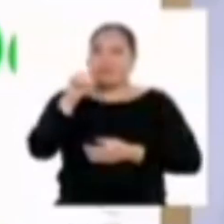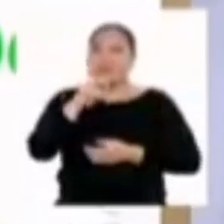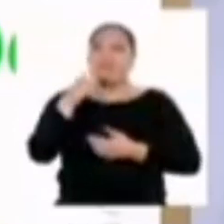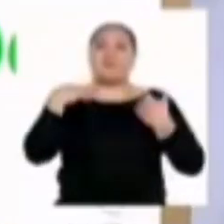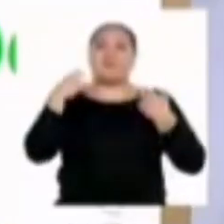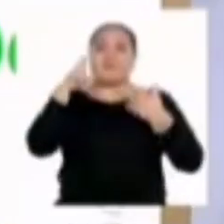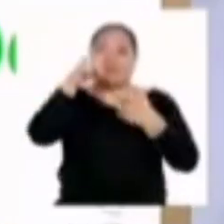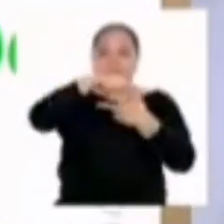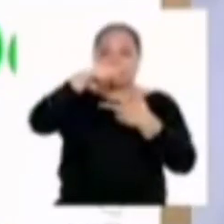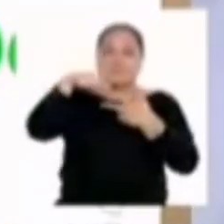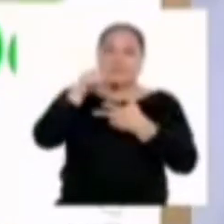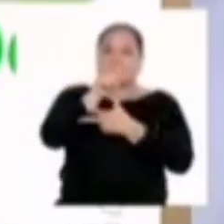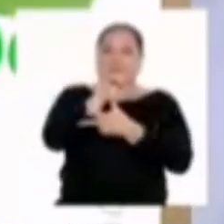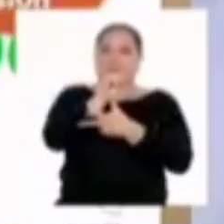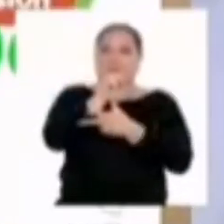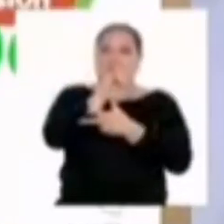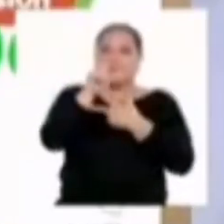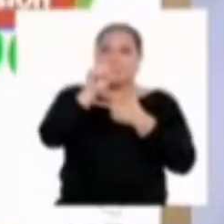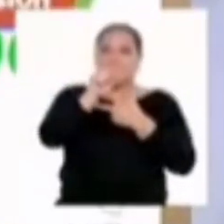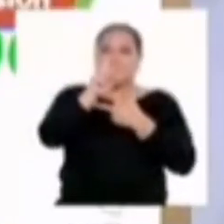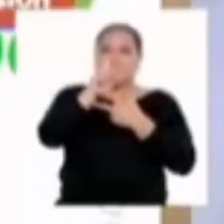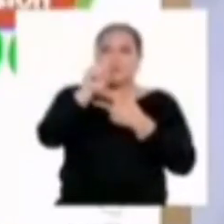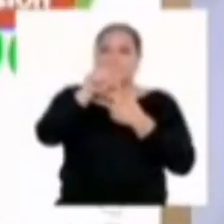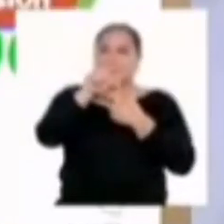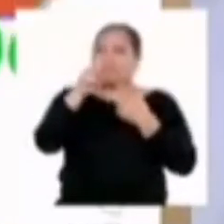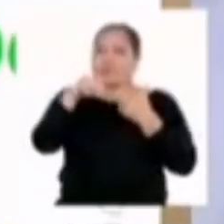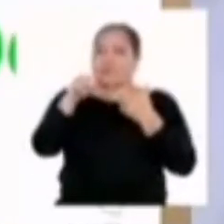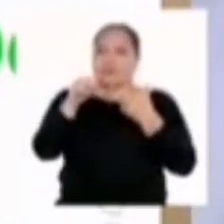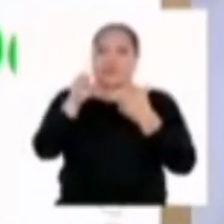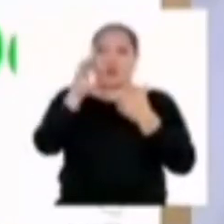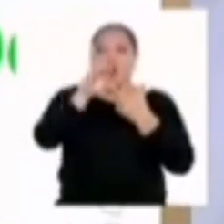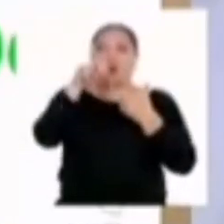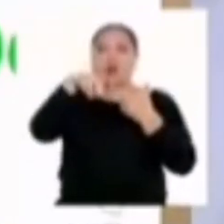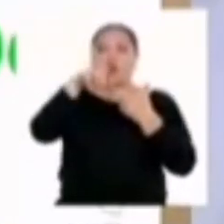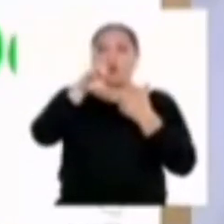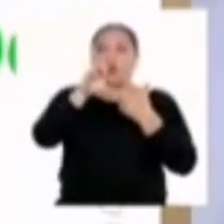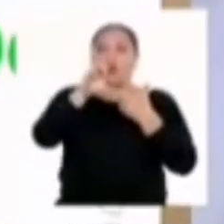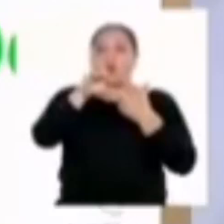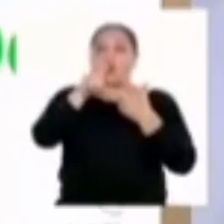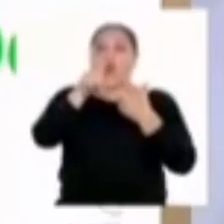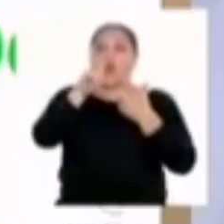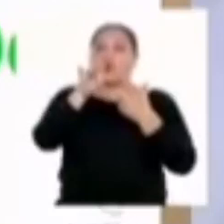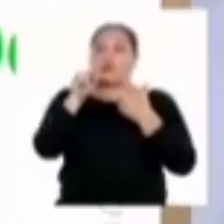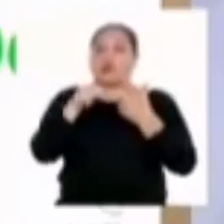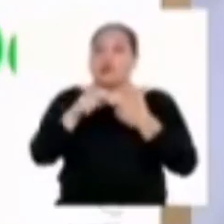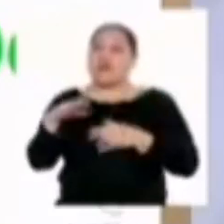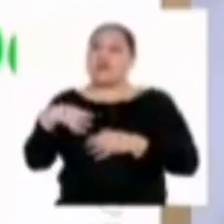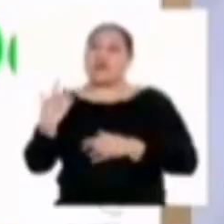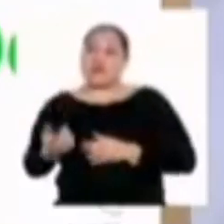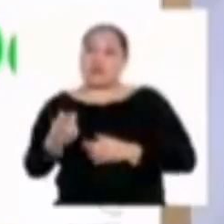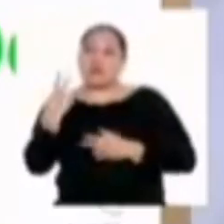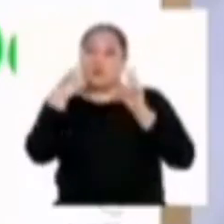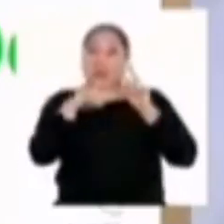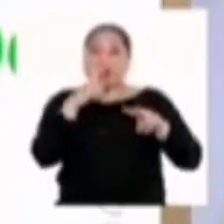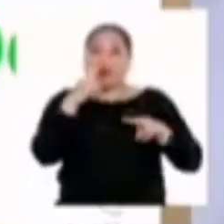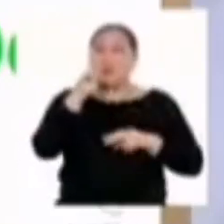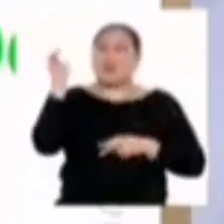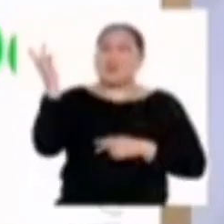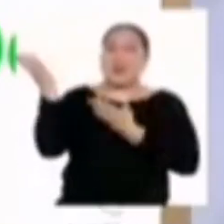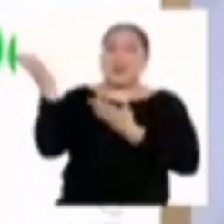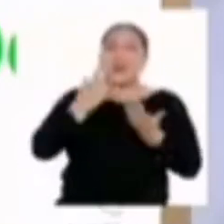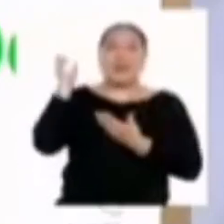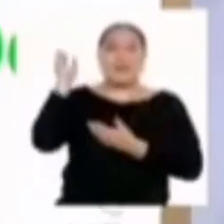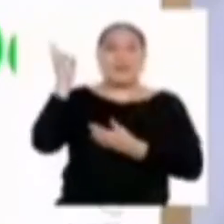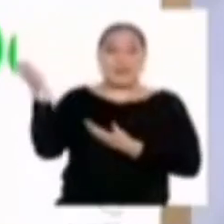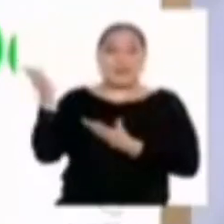3 partes: tesis, argumentos y conclusión. Pero después de la pausa, veremos el texto argumentativo que nos trajo la profesora